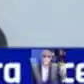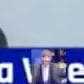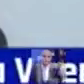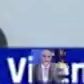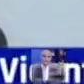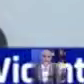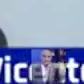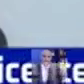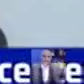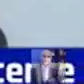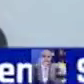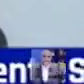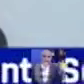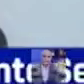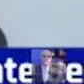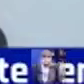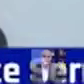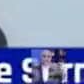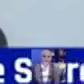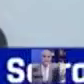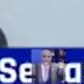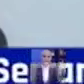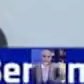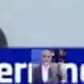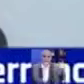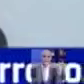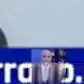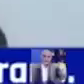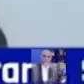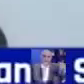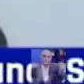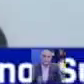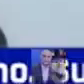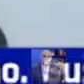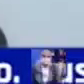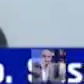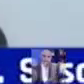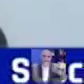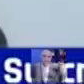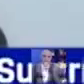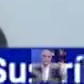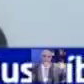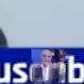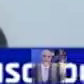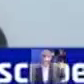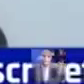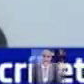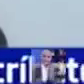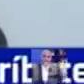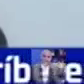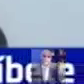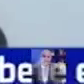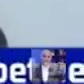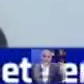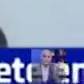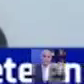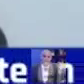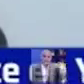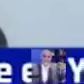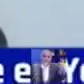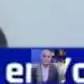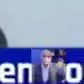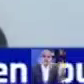por el grupo Nexos y de la gente que trabaja en Latinus, porque ahí vemos muy sentadito a Ugalde, vemos